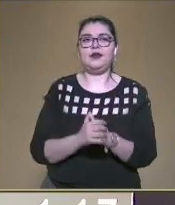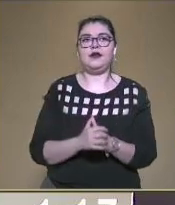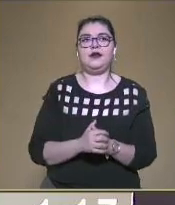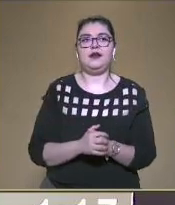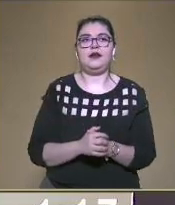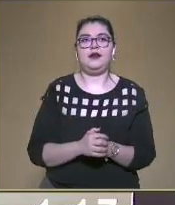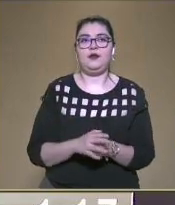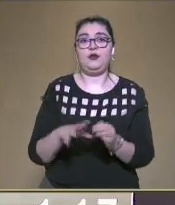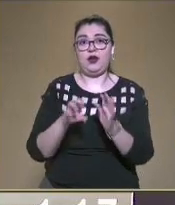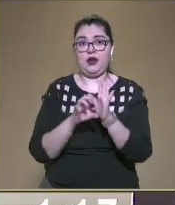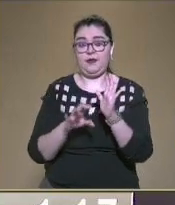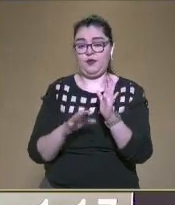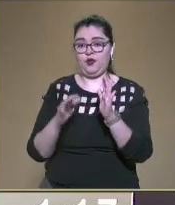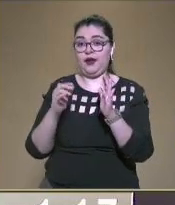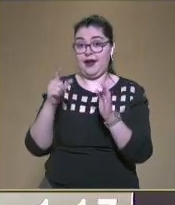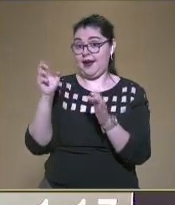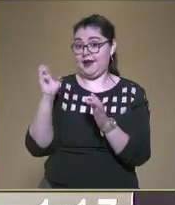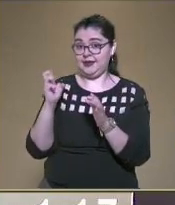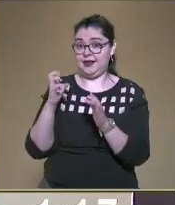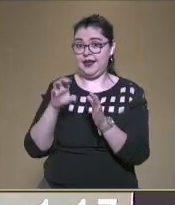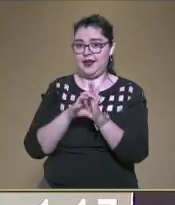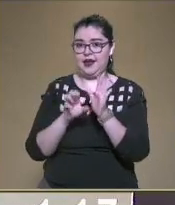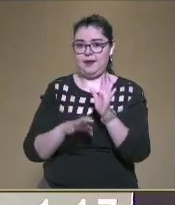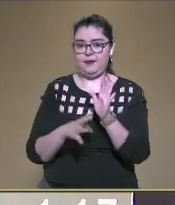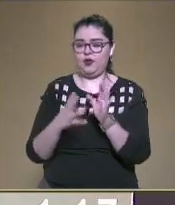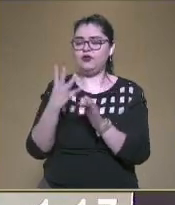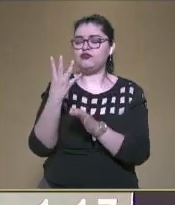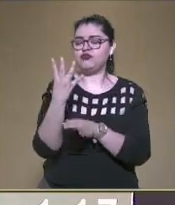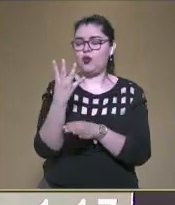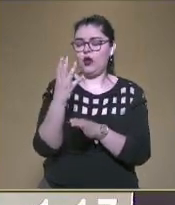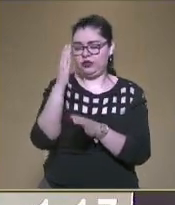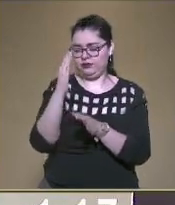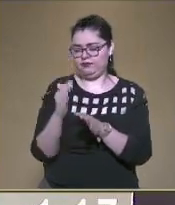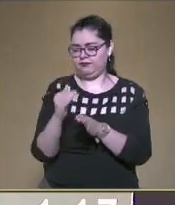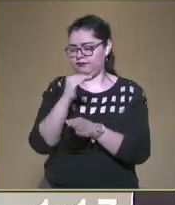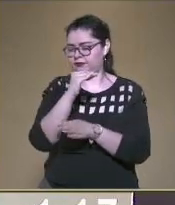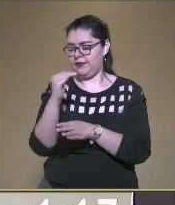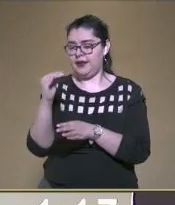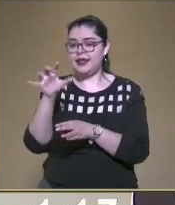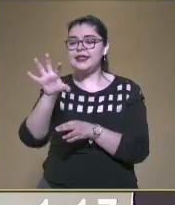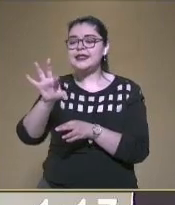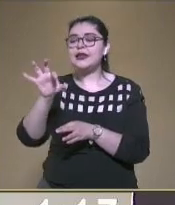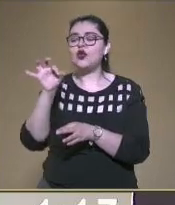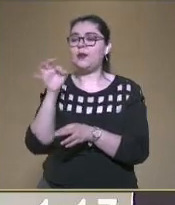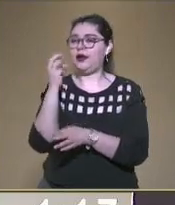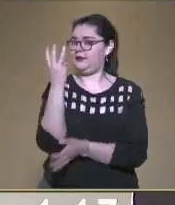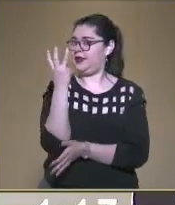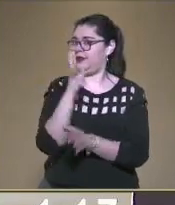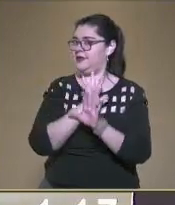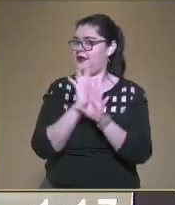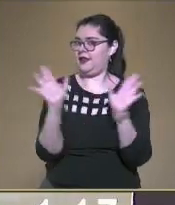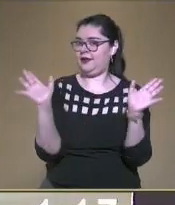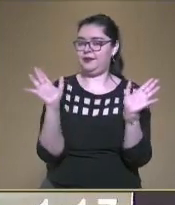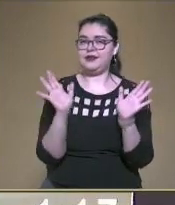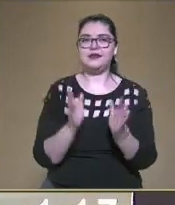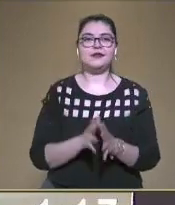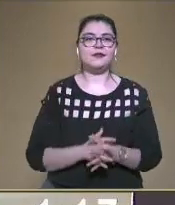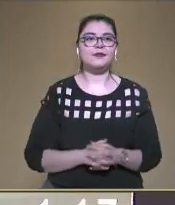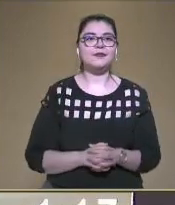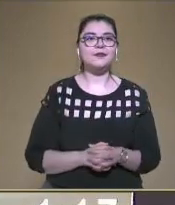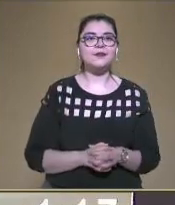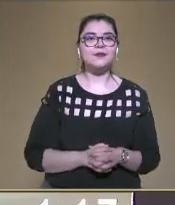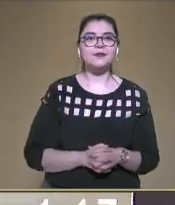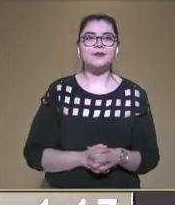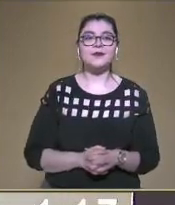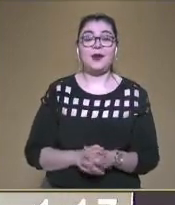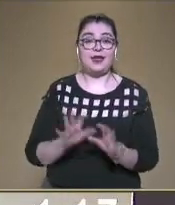divide en 4 partes. Así es. Y se toman 3 solamente, no más. Muy bien. Perfecto. Vamos a iniciar con